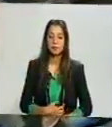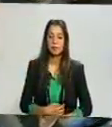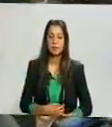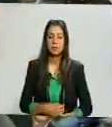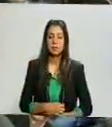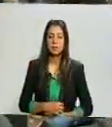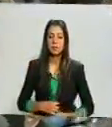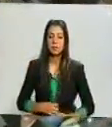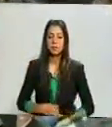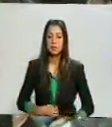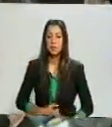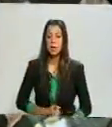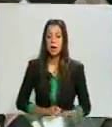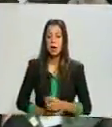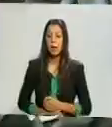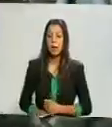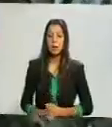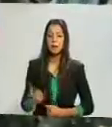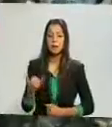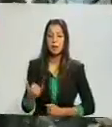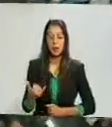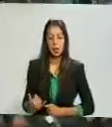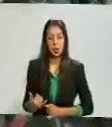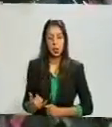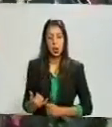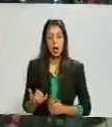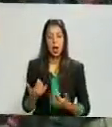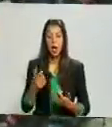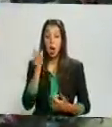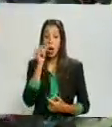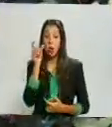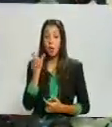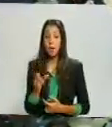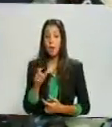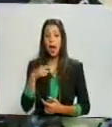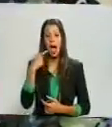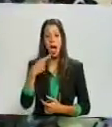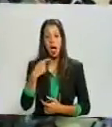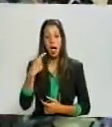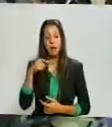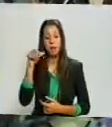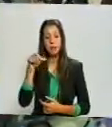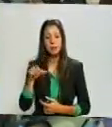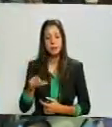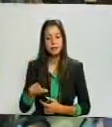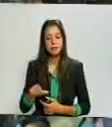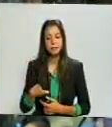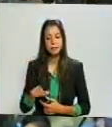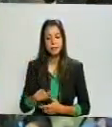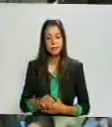Yo quiero darle la palabra a María León para que dé un mensaje.